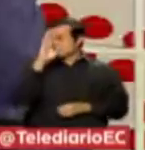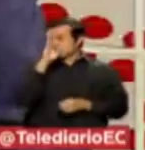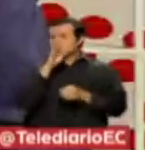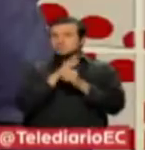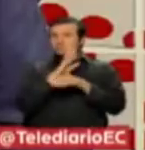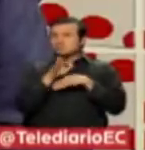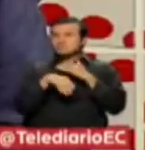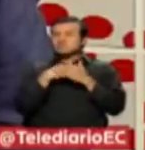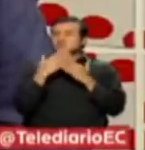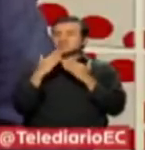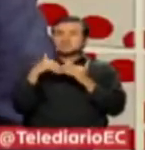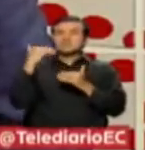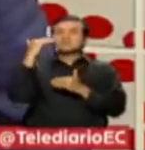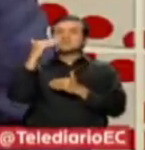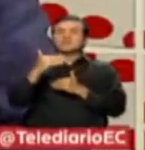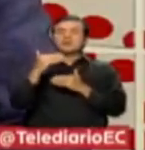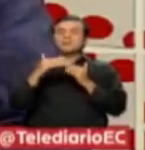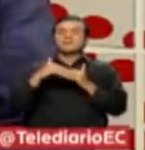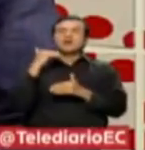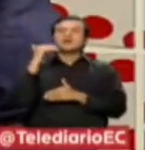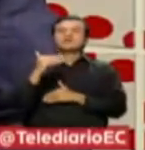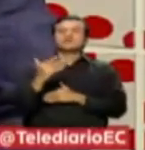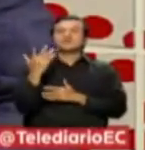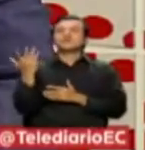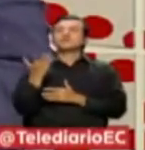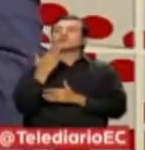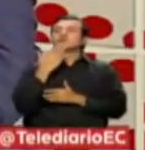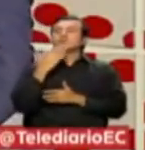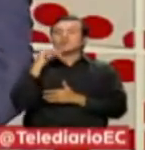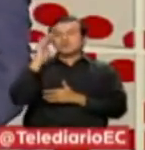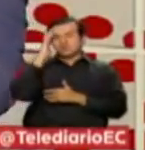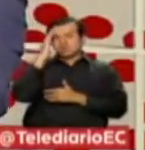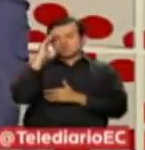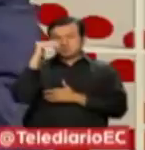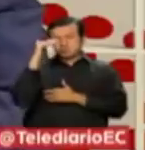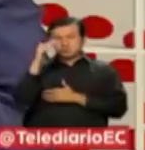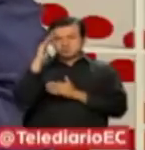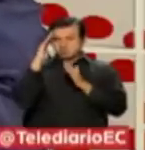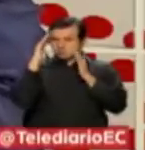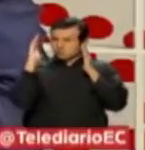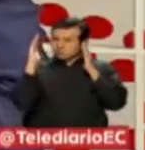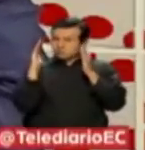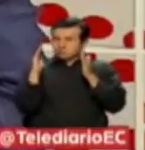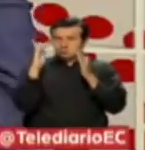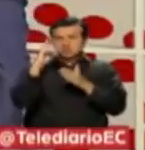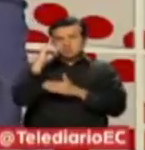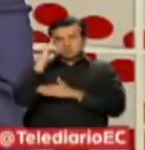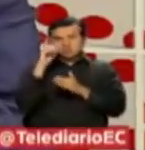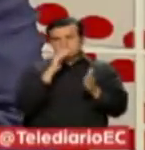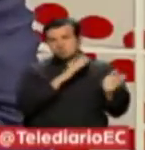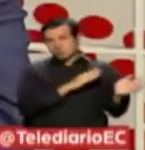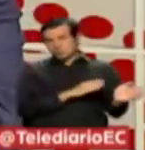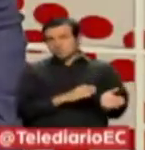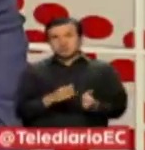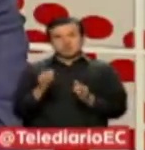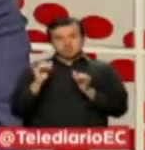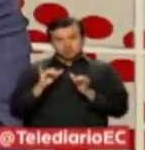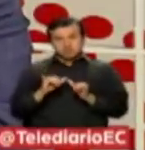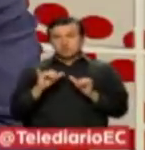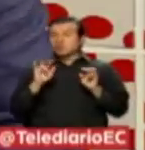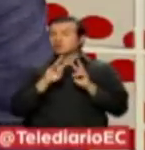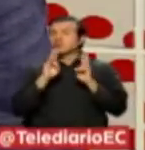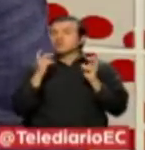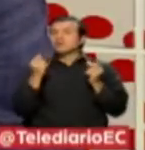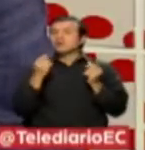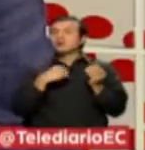va todo esto? ¿Cuál es la siguiente línea de preocupación y hacia dónde se enfoca el gobierno en la búsqueda de los recursos